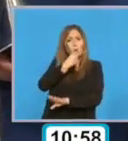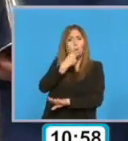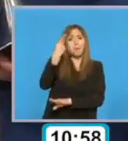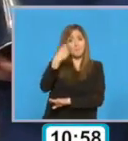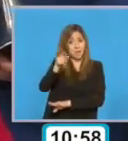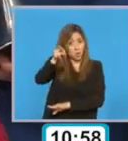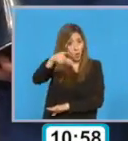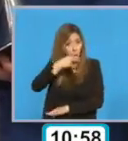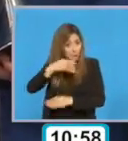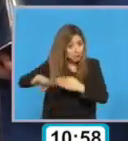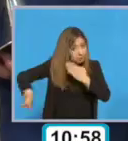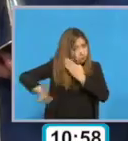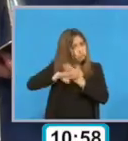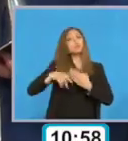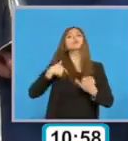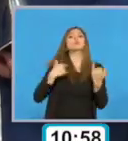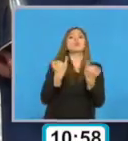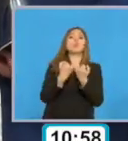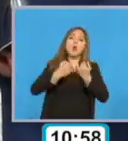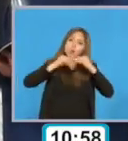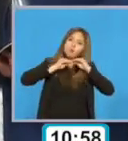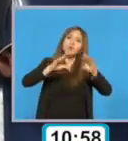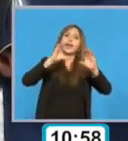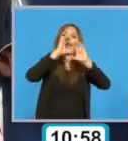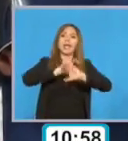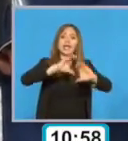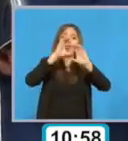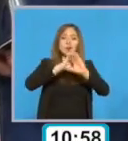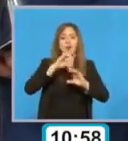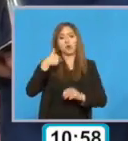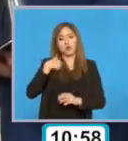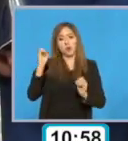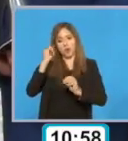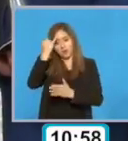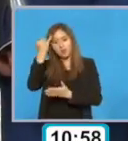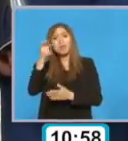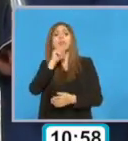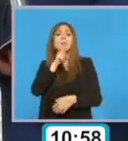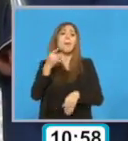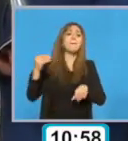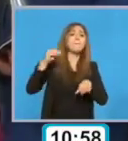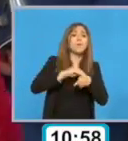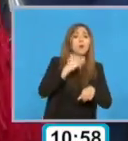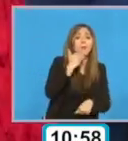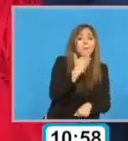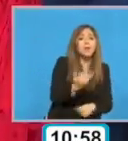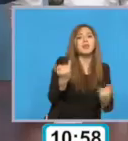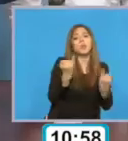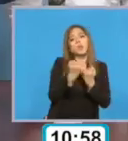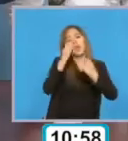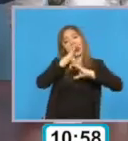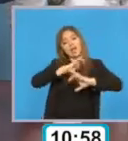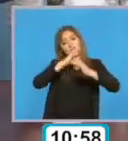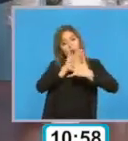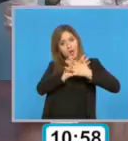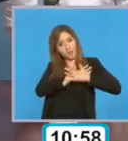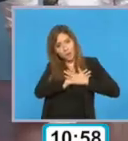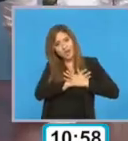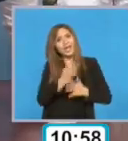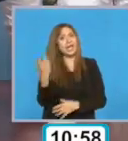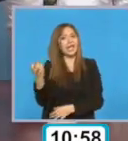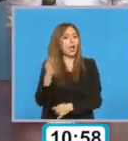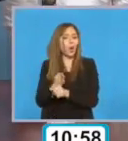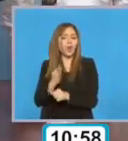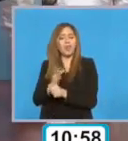algo, obviamente pues les voy a dedicar una canción o también se lo voy a componer. Pero si se portan bien igual, puedo también cantar una canción de amor. Pero ahorita no es ese